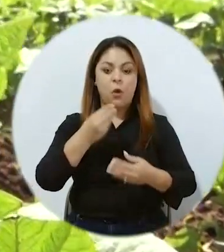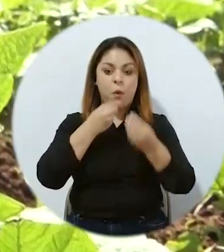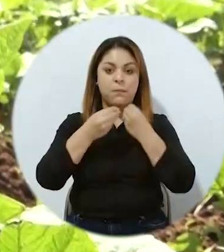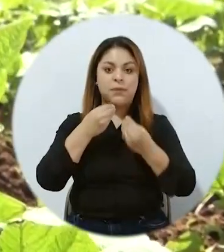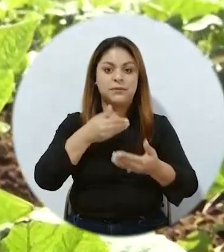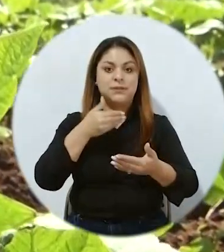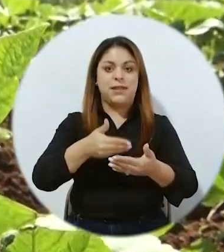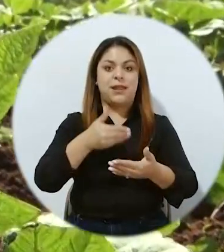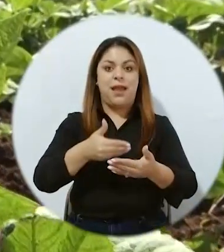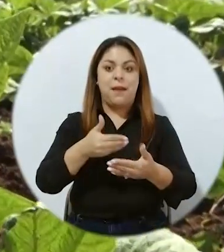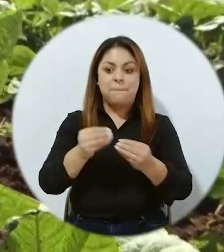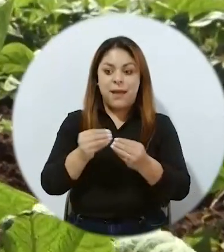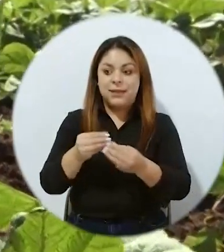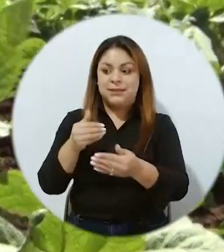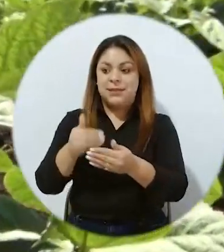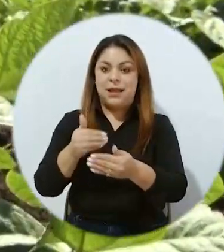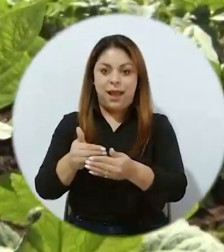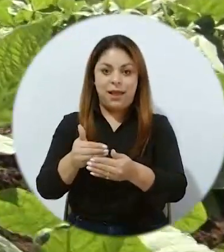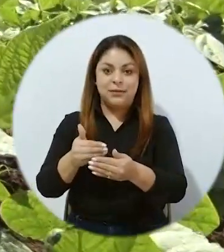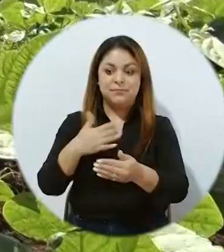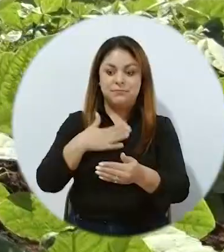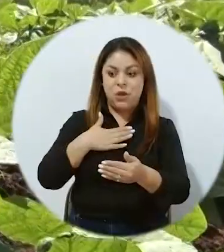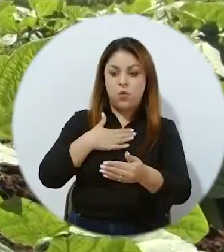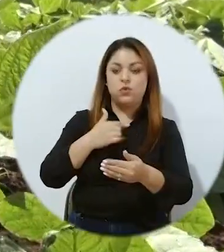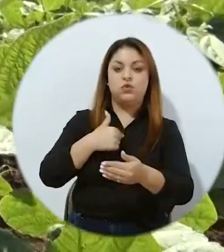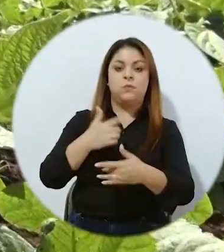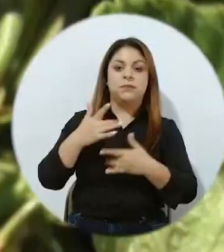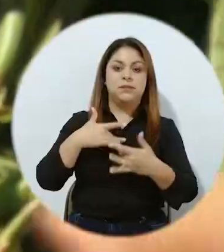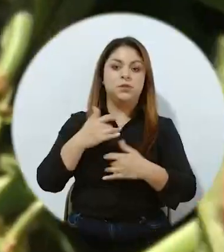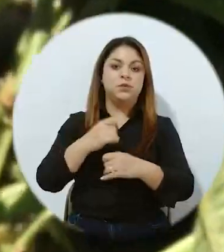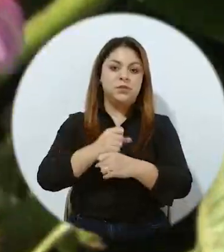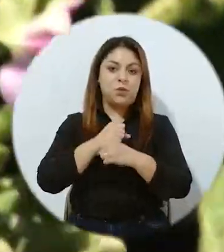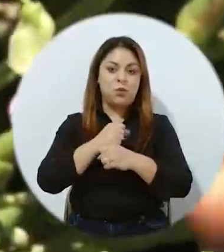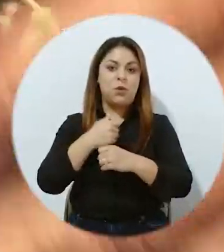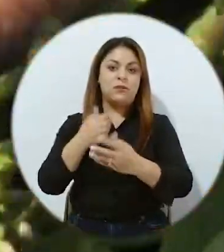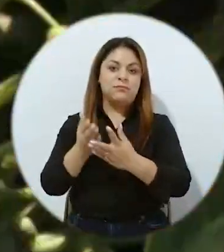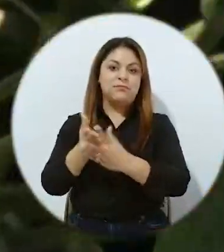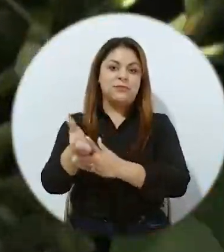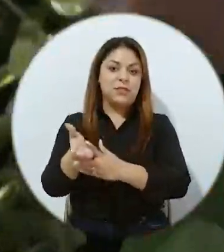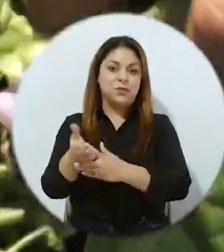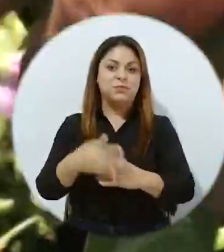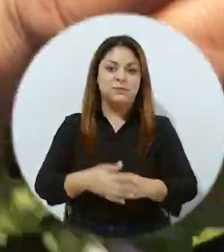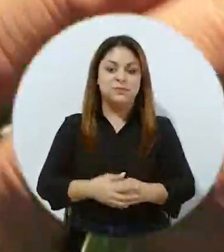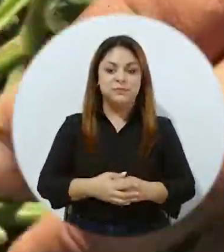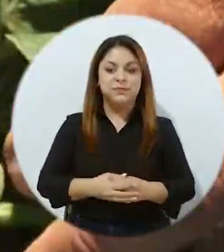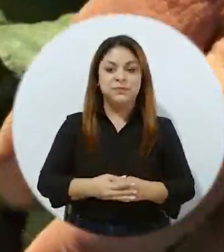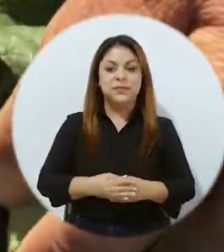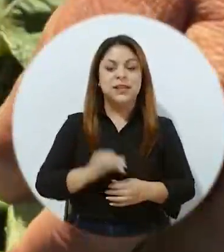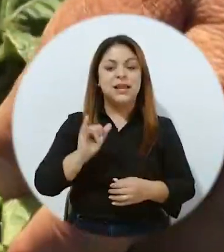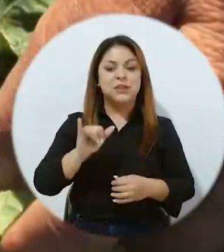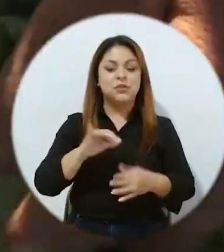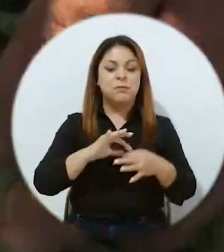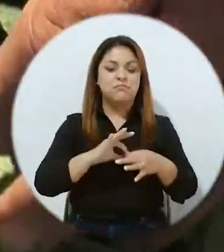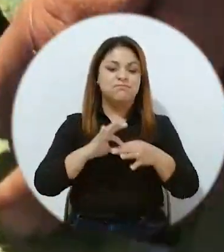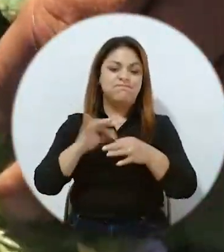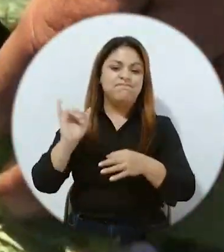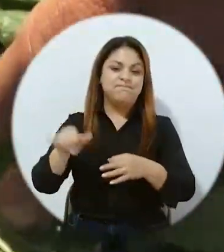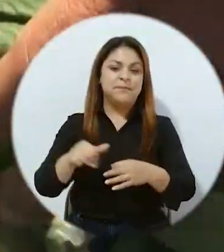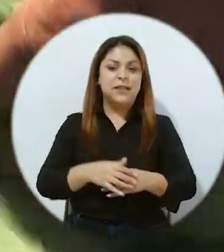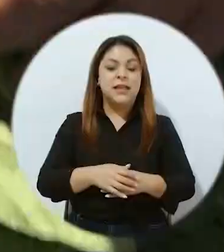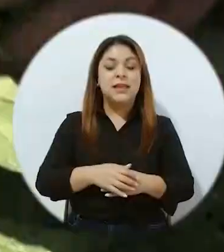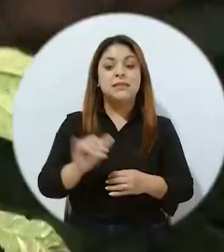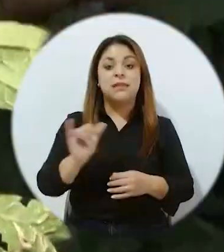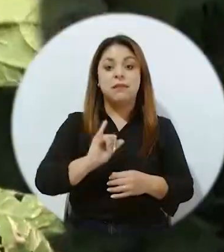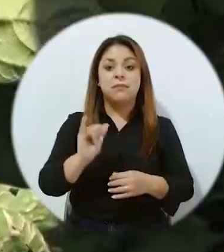más cerca, comida kilómetro cero. Entre más cerca está de mí, más seguro estoy que voy a poder tener acceso a ella, ¿verdad? Entonces creo que va muy relacionado con eso